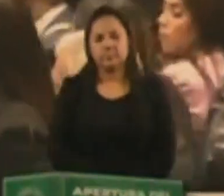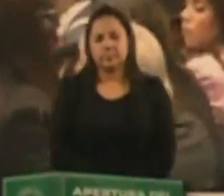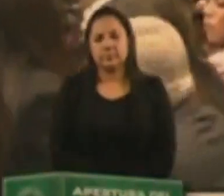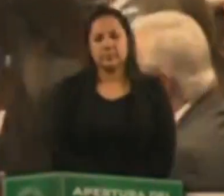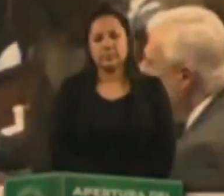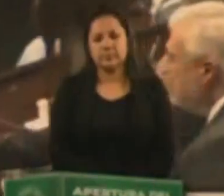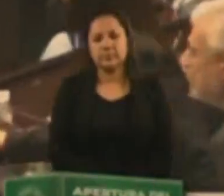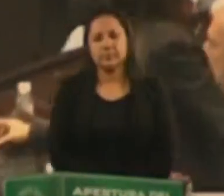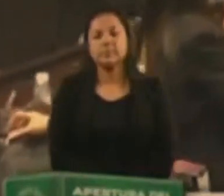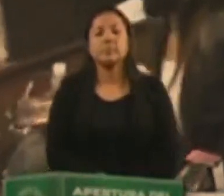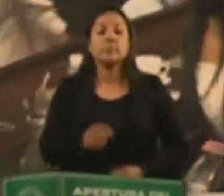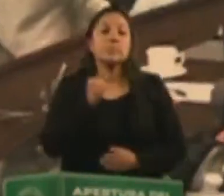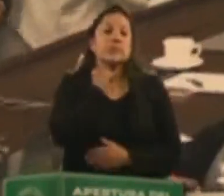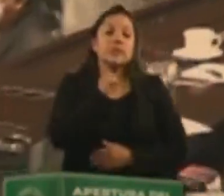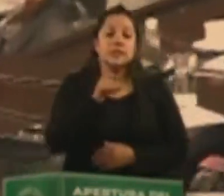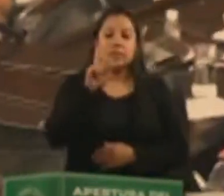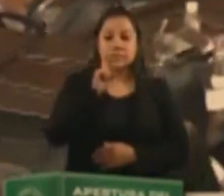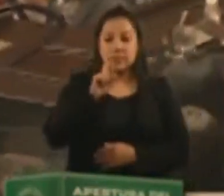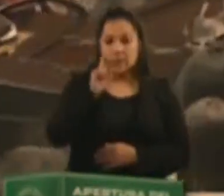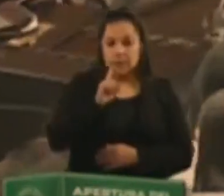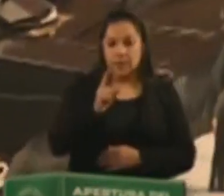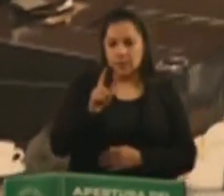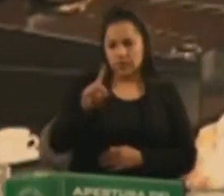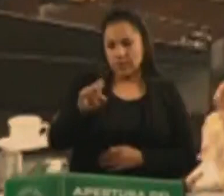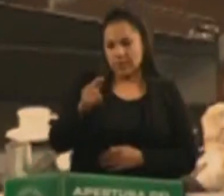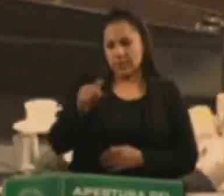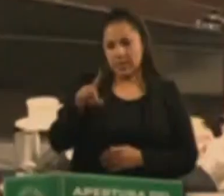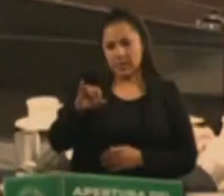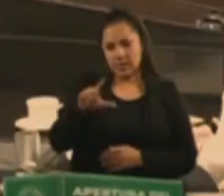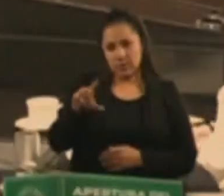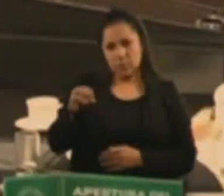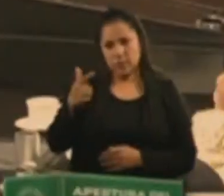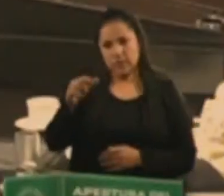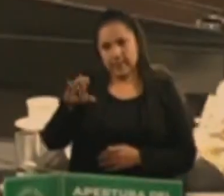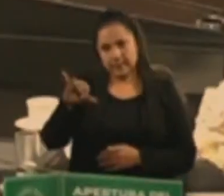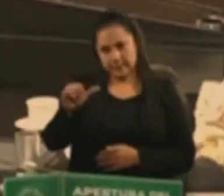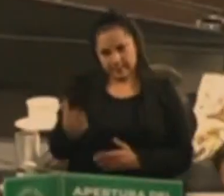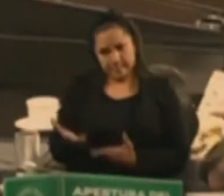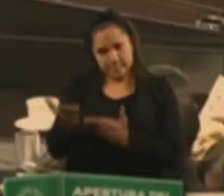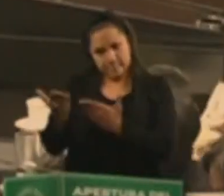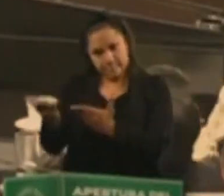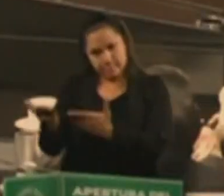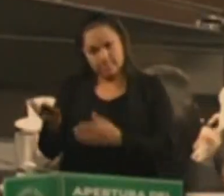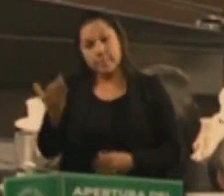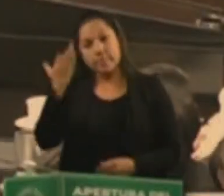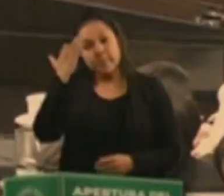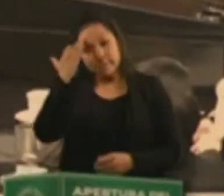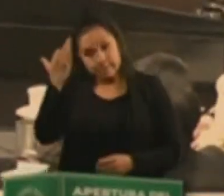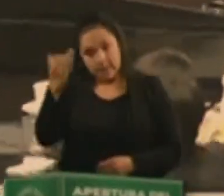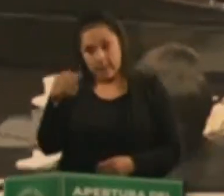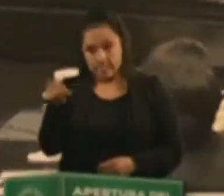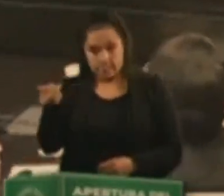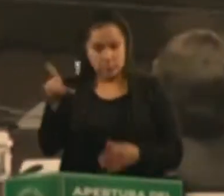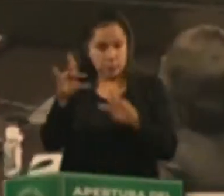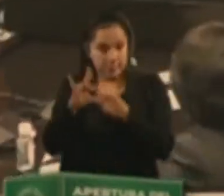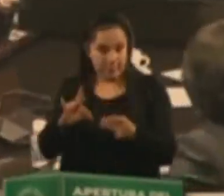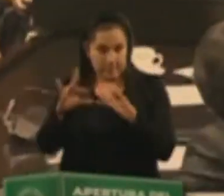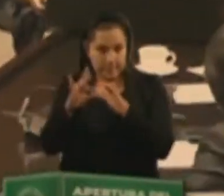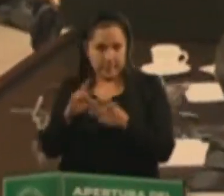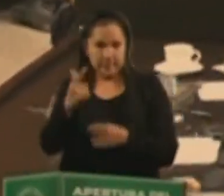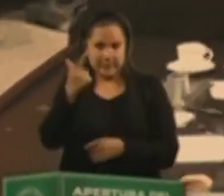Adelante, senadora Delgadillo García. Tiene hasta 7 minutos para hacer su